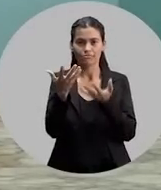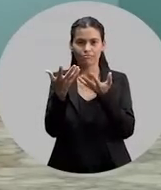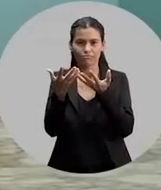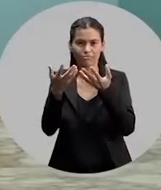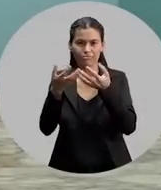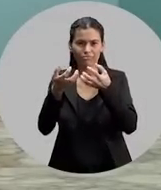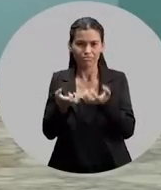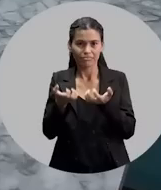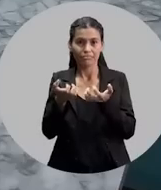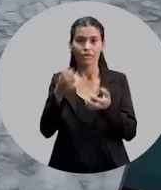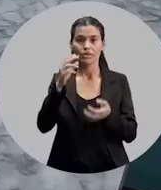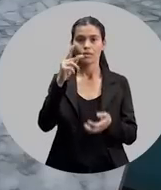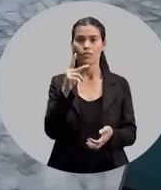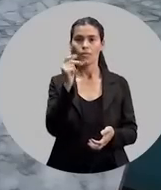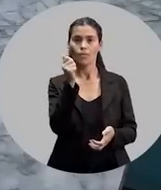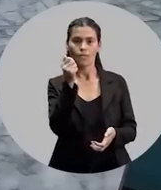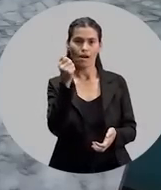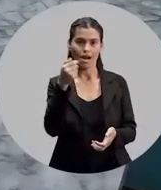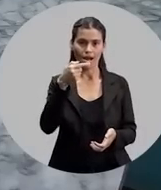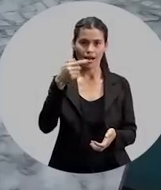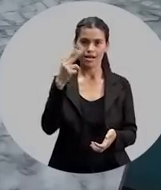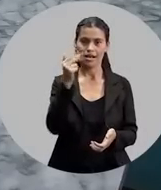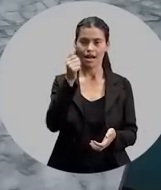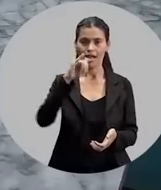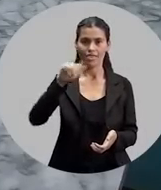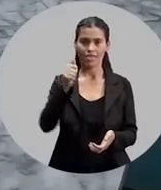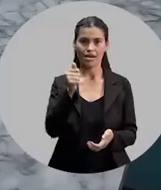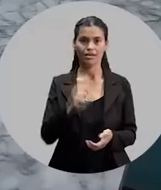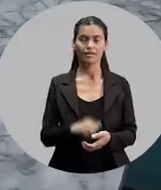Empezamos. Vamos a poner